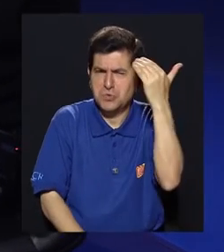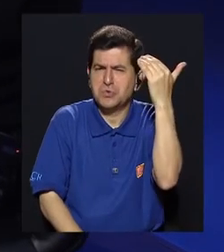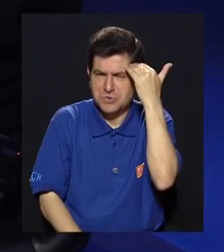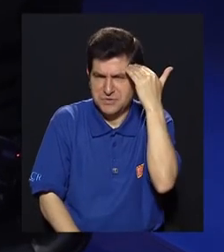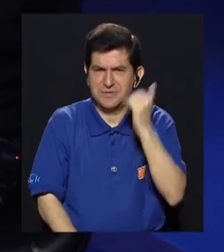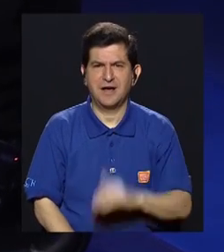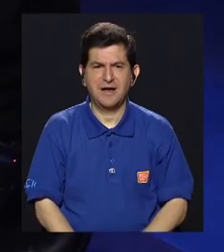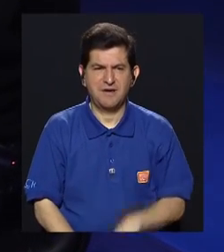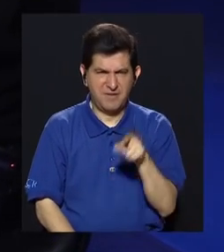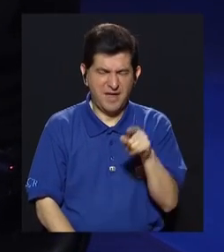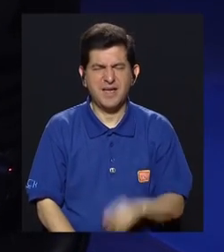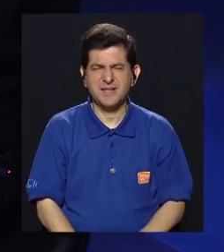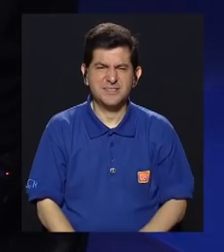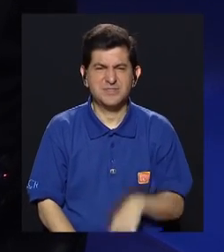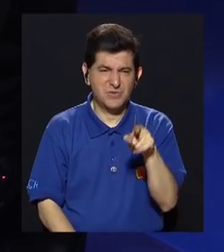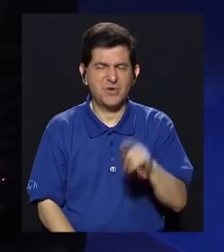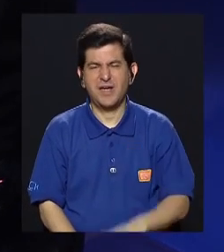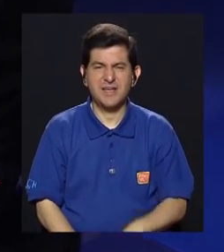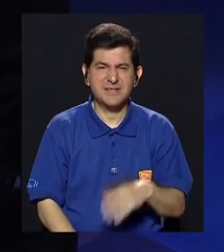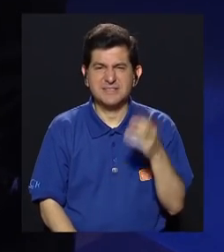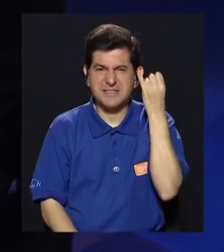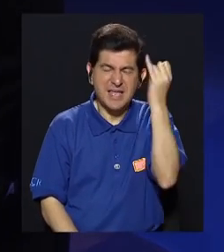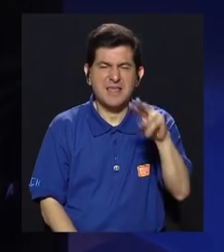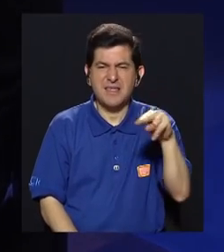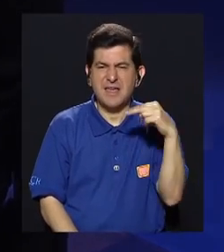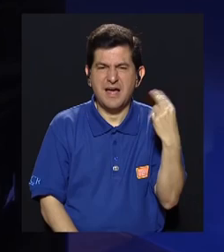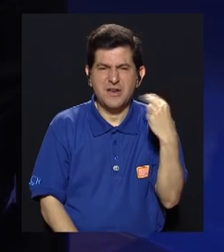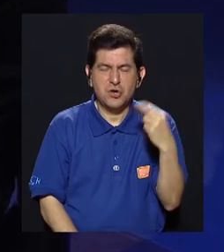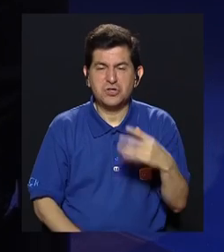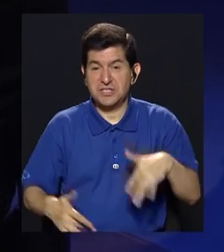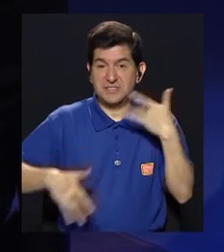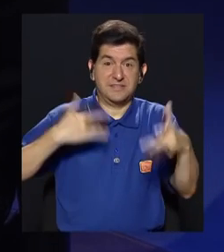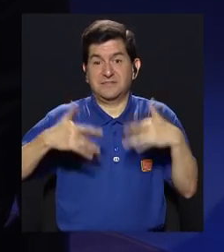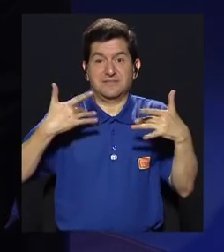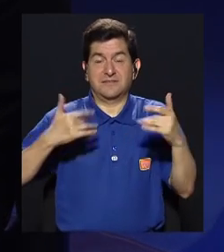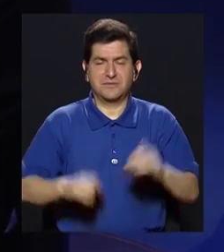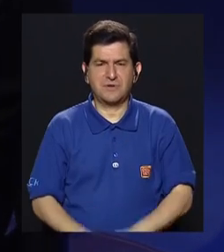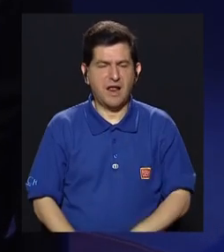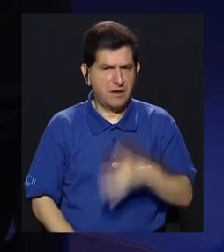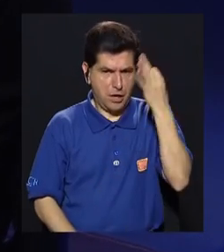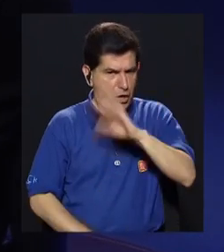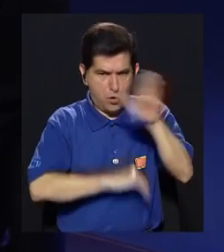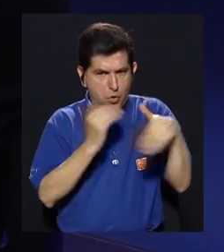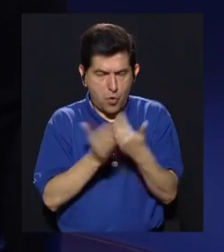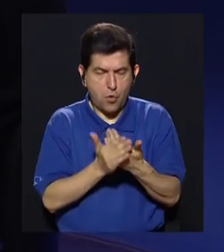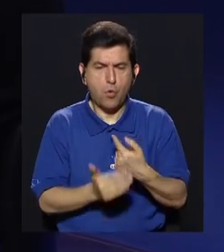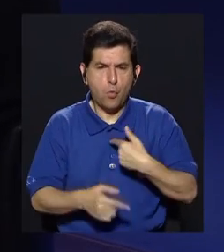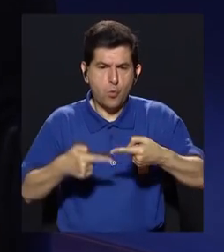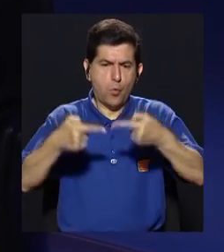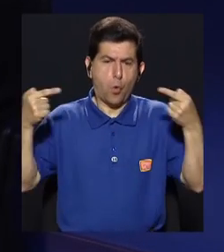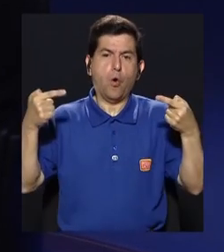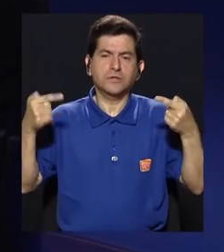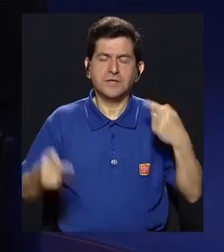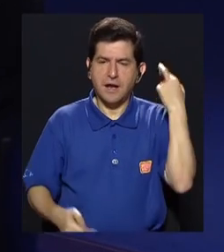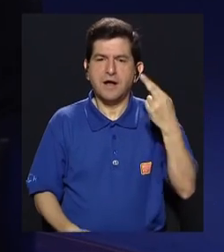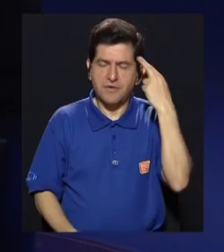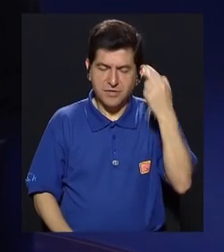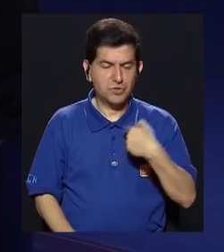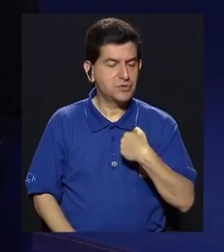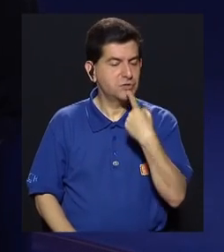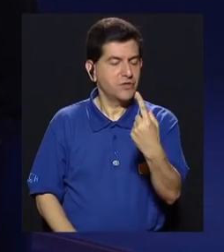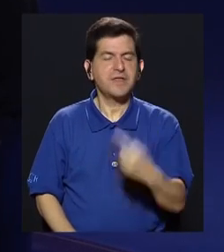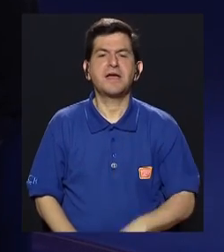enemigo público pero que en realidad no lo son verde haya uno pueblos los noticieros por televisión o escritos y no sabe qué que mucho es